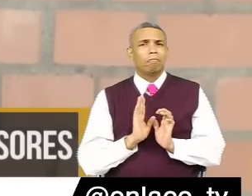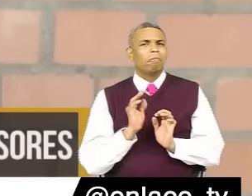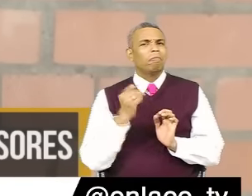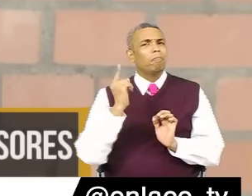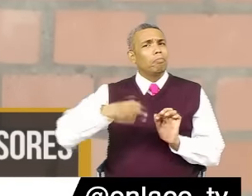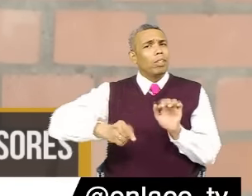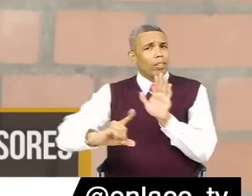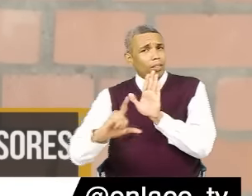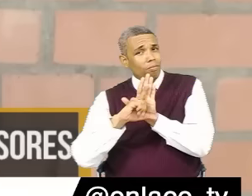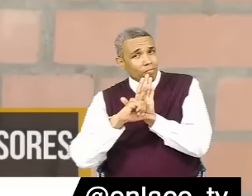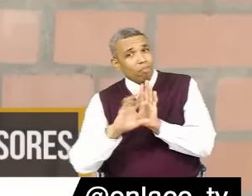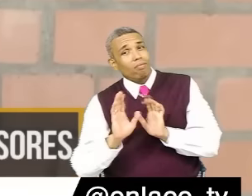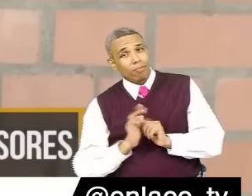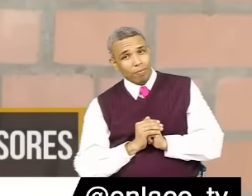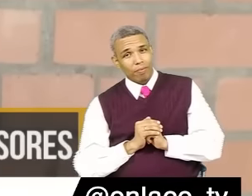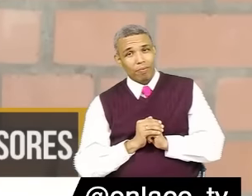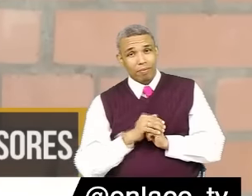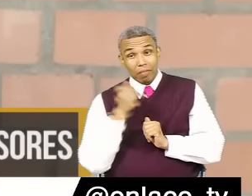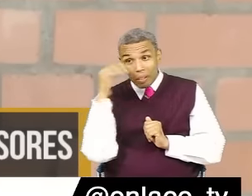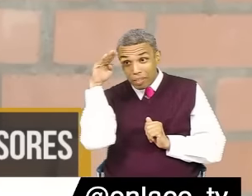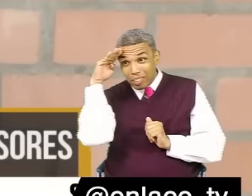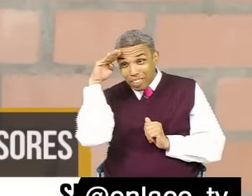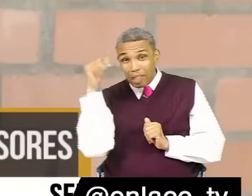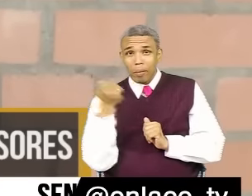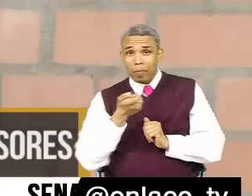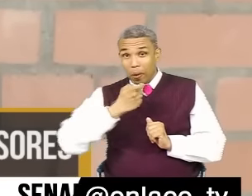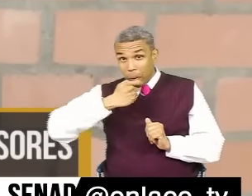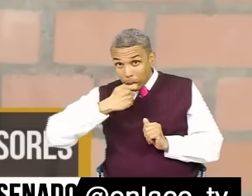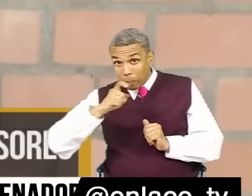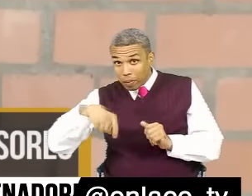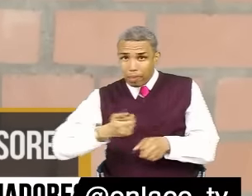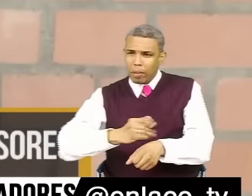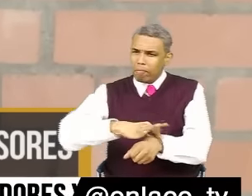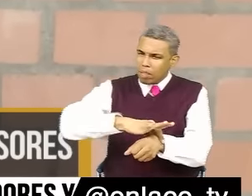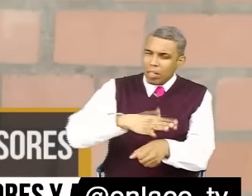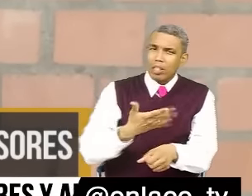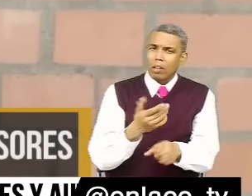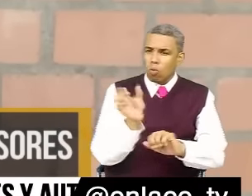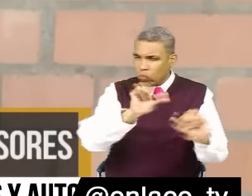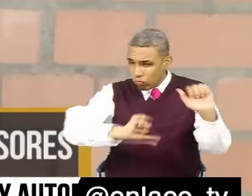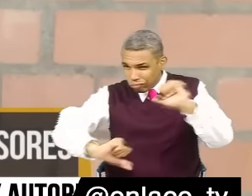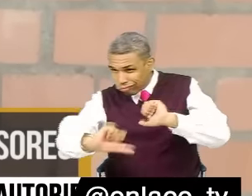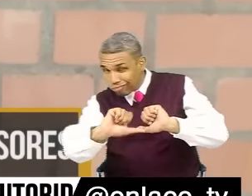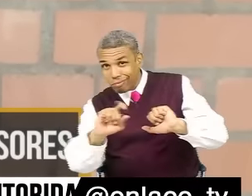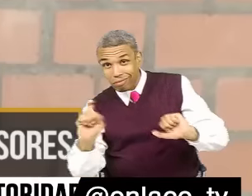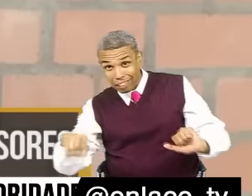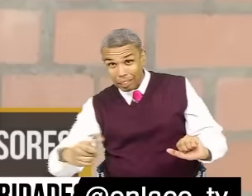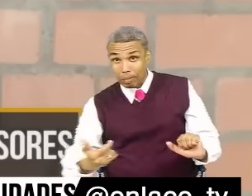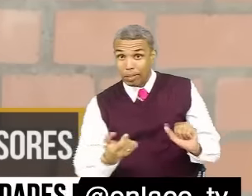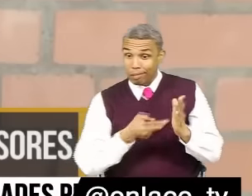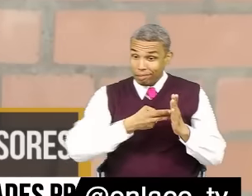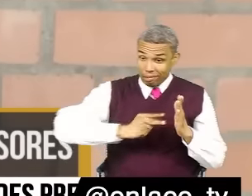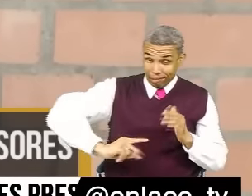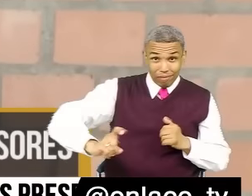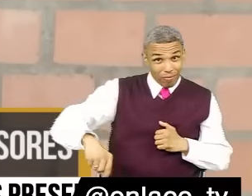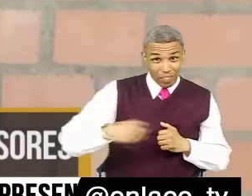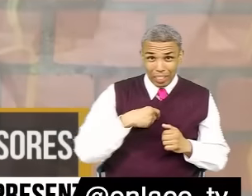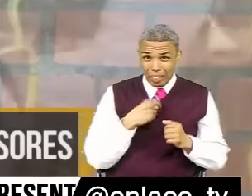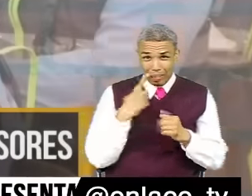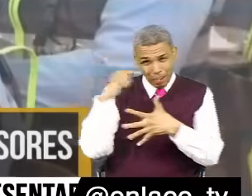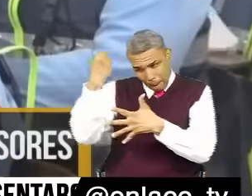resolución y donde van a ver cada componente, tanto la parte médica, la parte química, la parte técnica y toda la